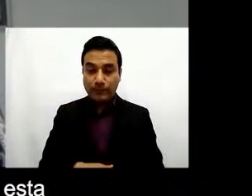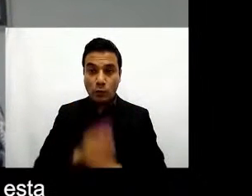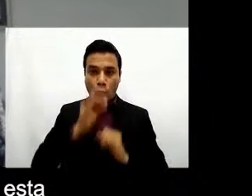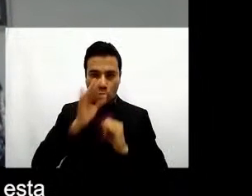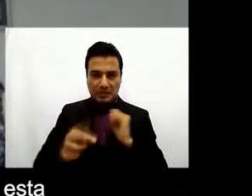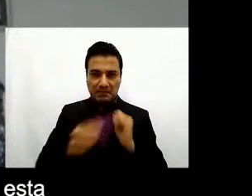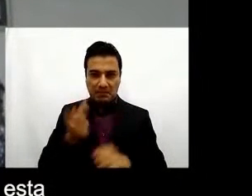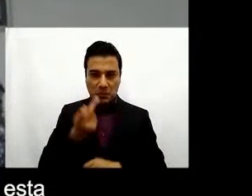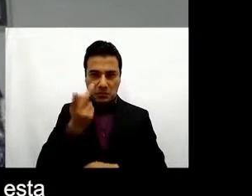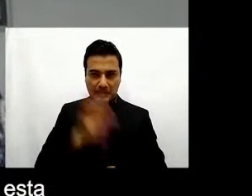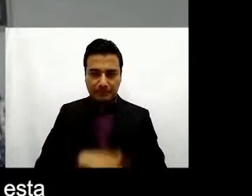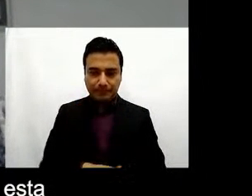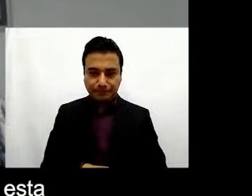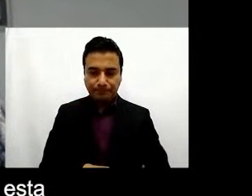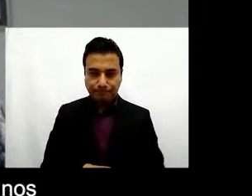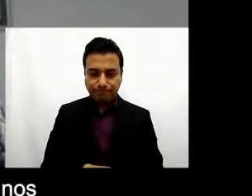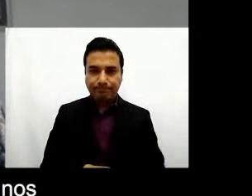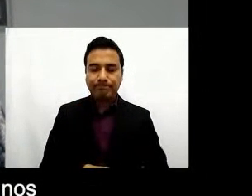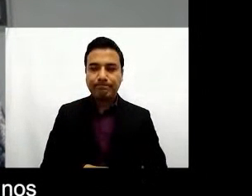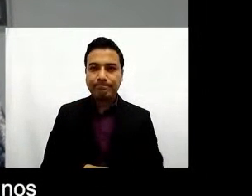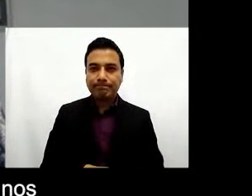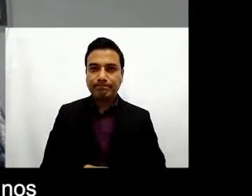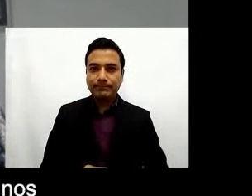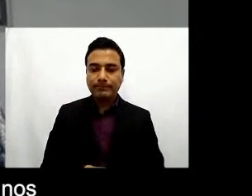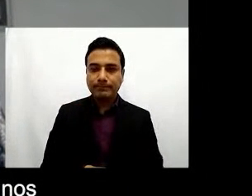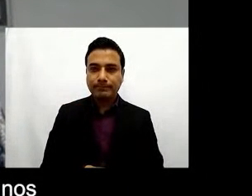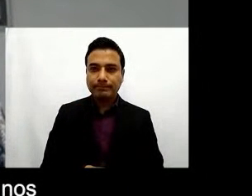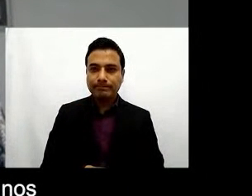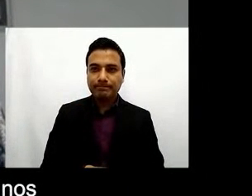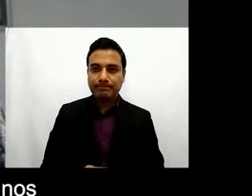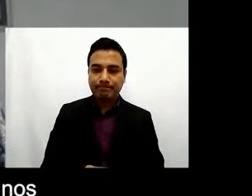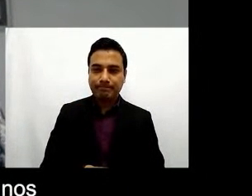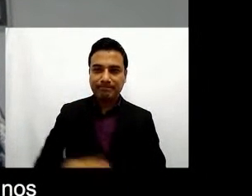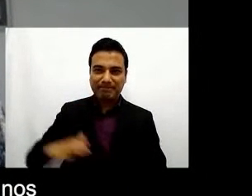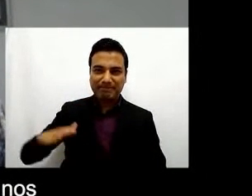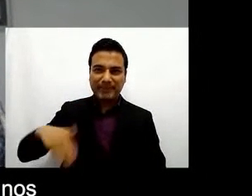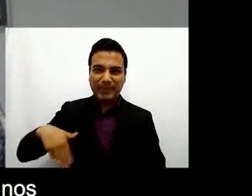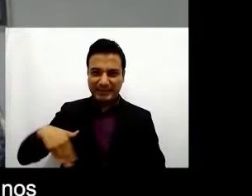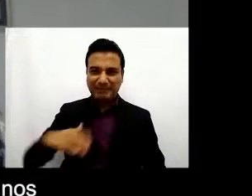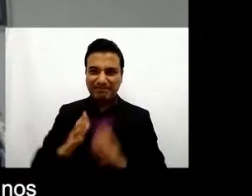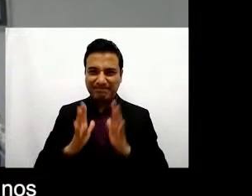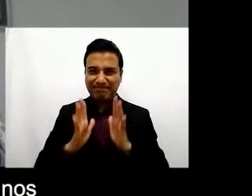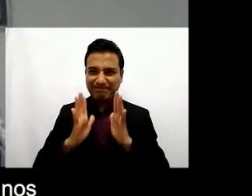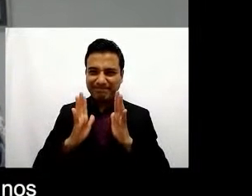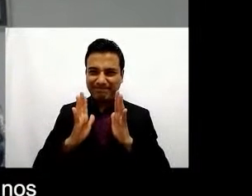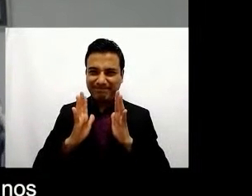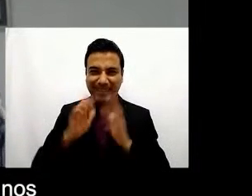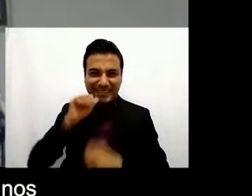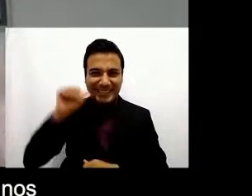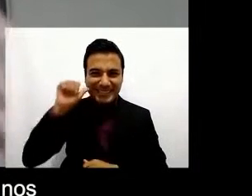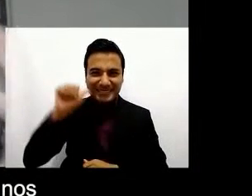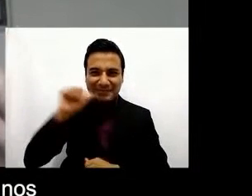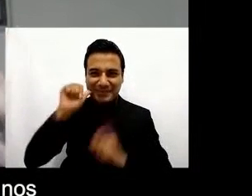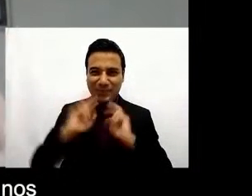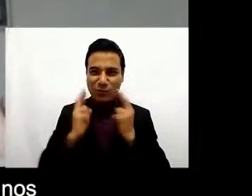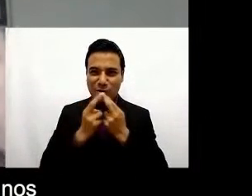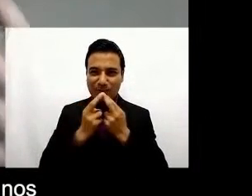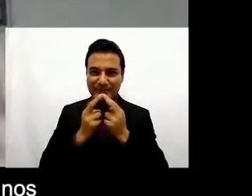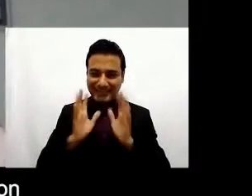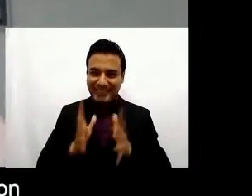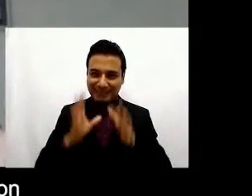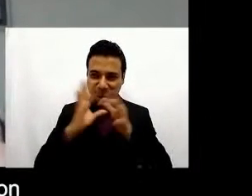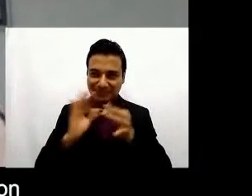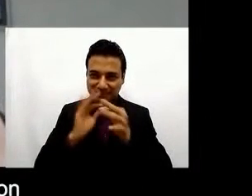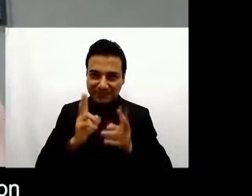que es los públicos, que lo mencionábamos de manera breve cuando nos reunimos ayer, de bueno, estamos